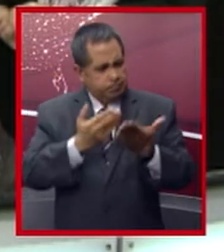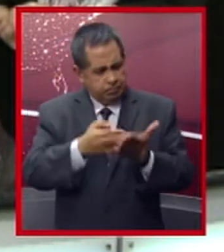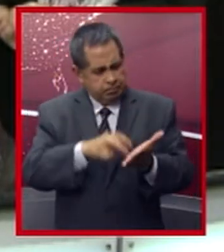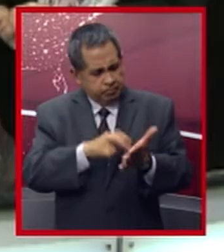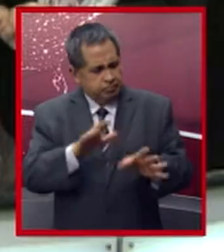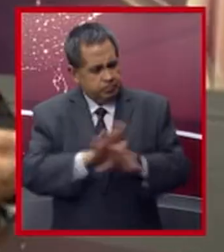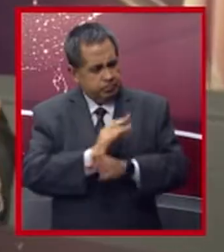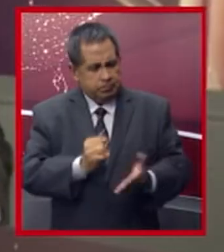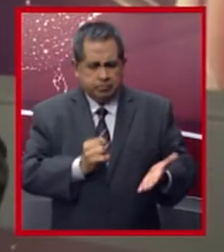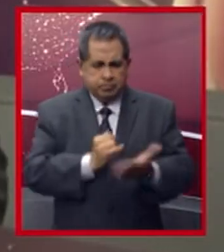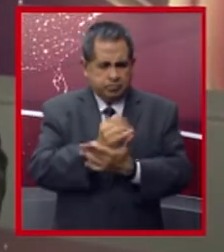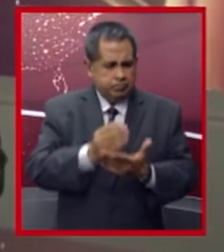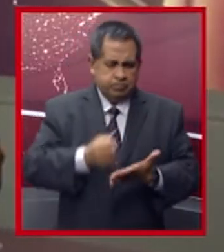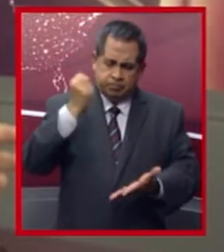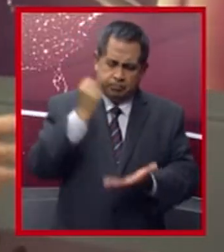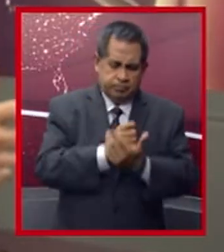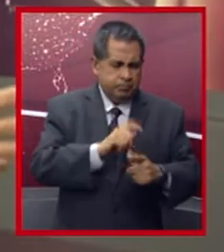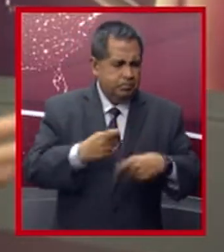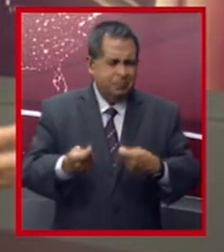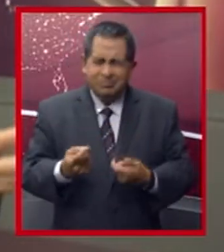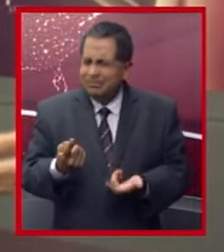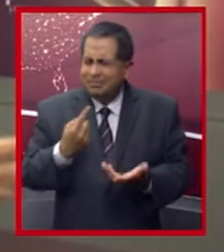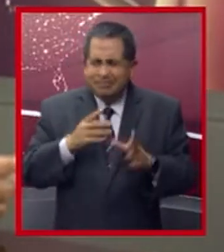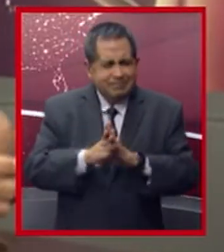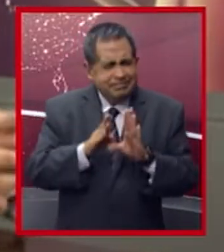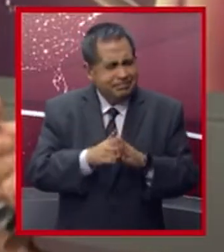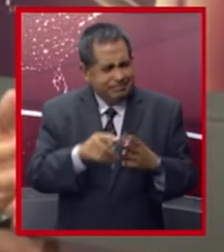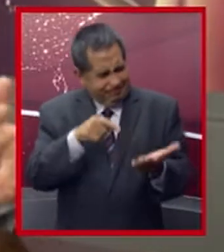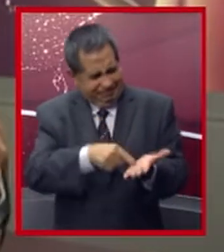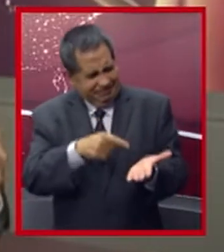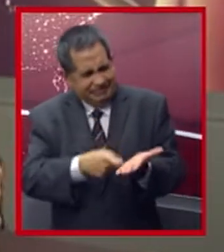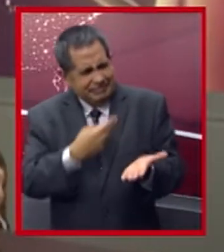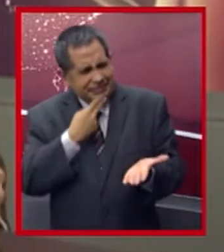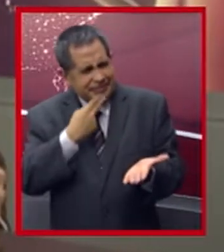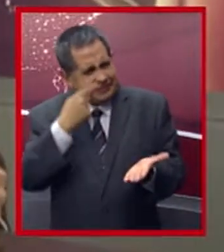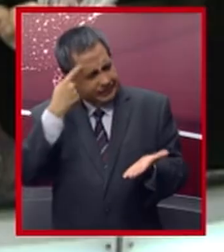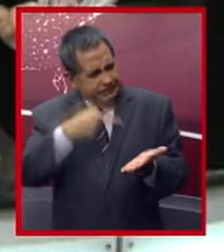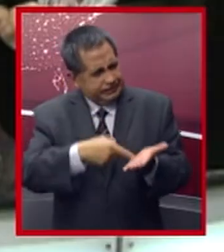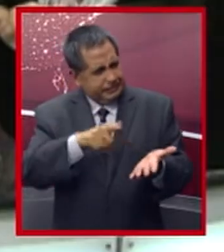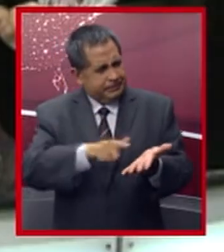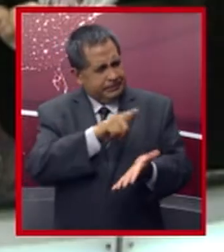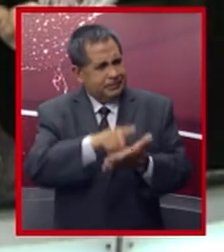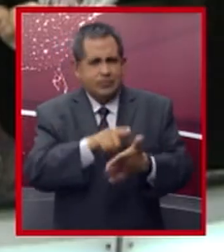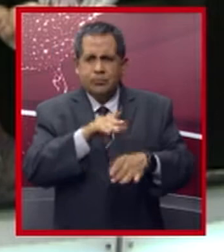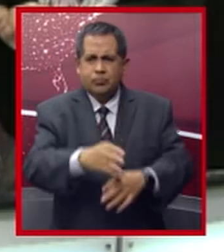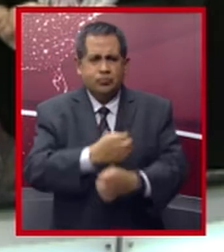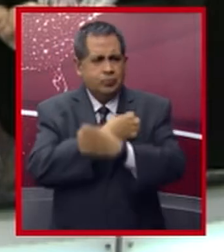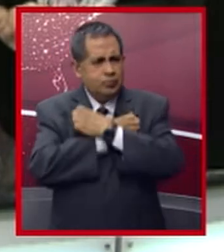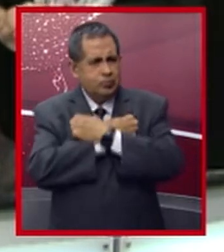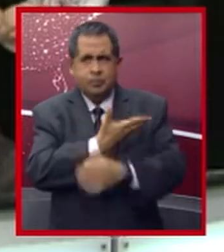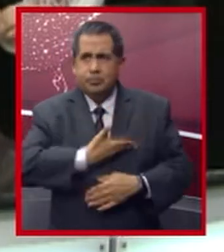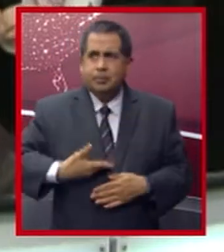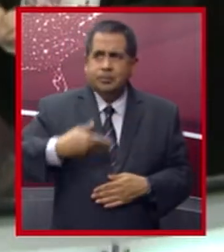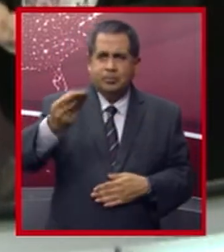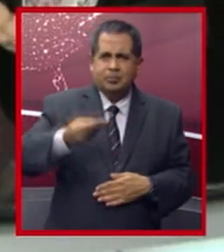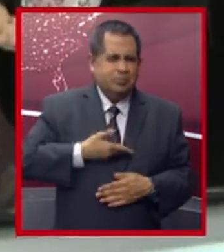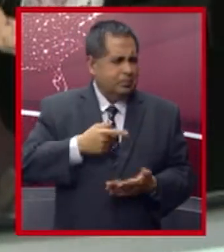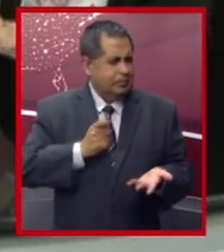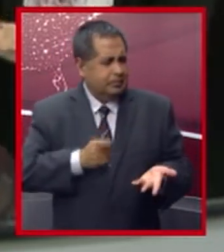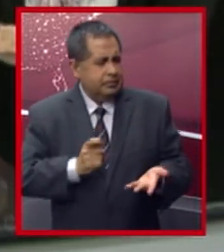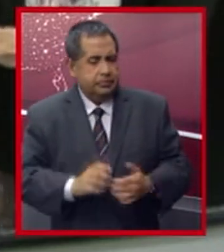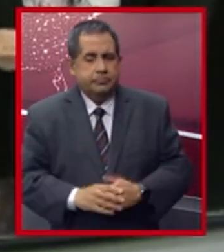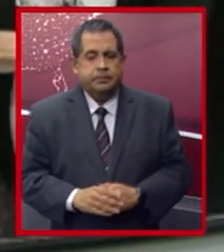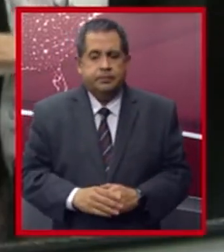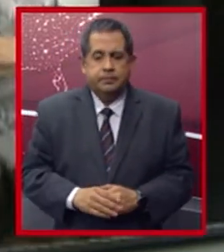se hace un dictamen y se aprueba. Diputada, ¿cuál es el espíritu de esta reforma que al Ejecutivo pues mandó en este trámite preferente? Bueno,